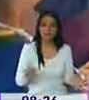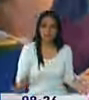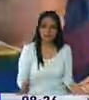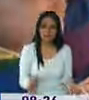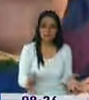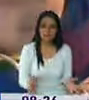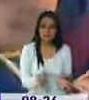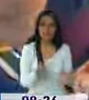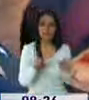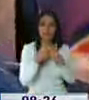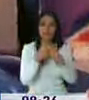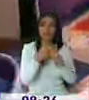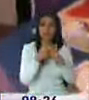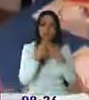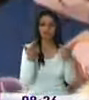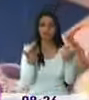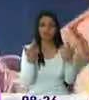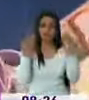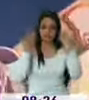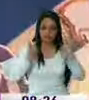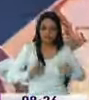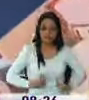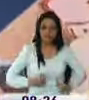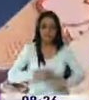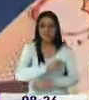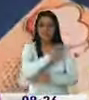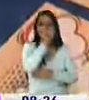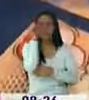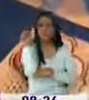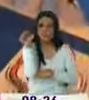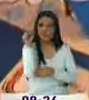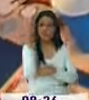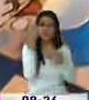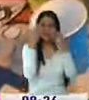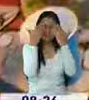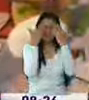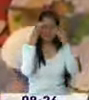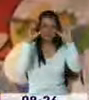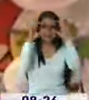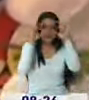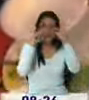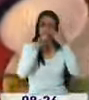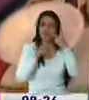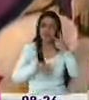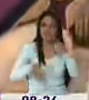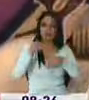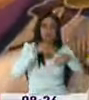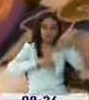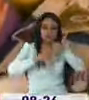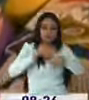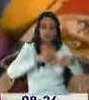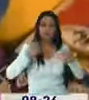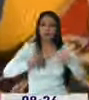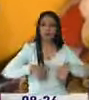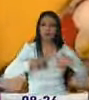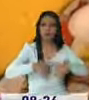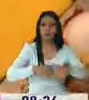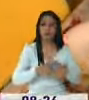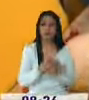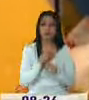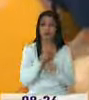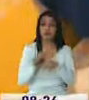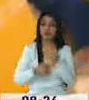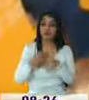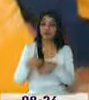ellos que estén disfrazados de superhéroes, que tengan una forma dinámica de preparar estas recetas, ¿no? El concepto de este año